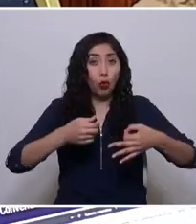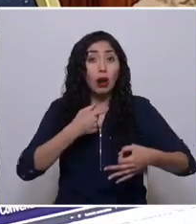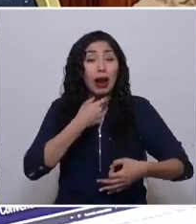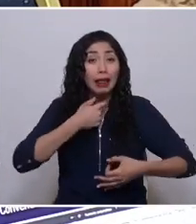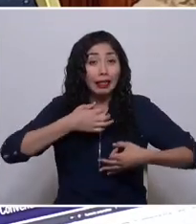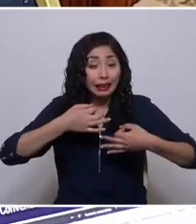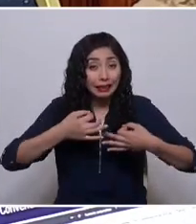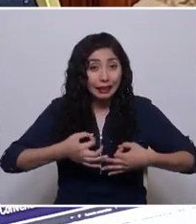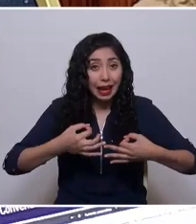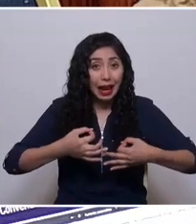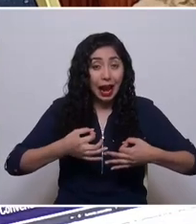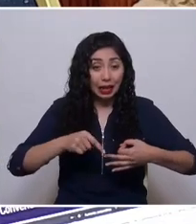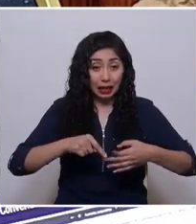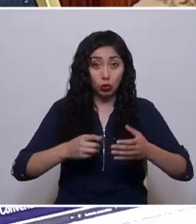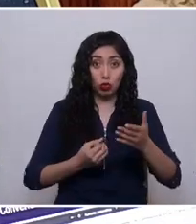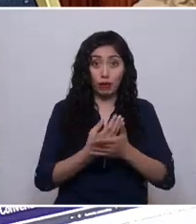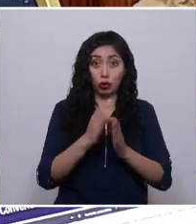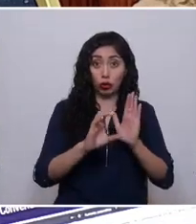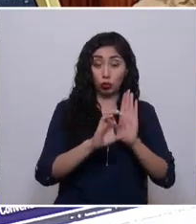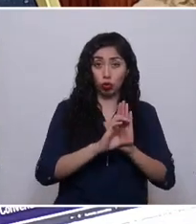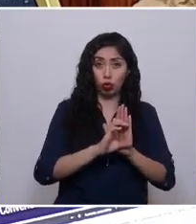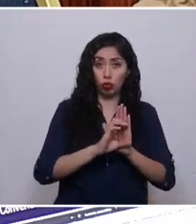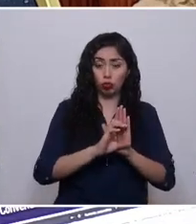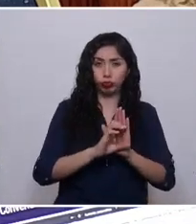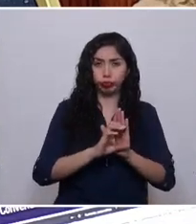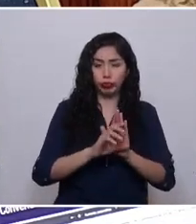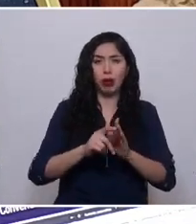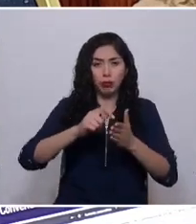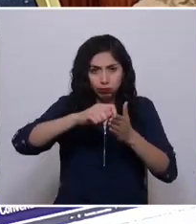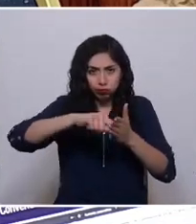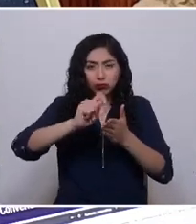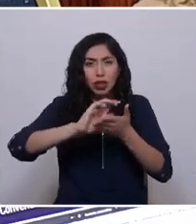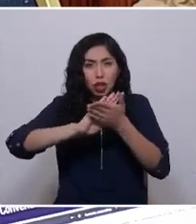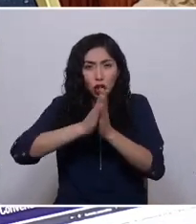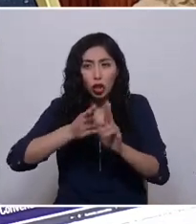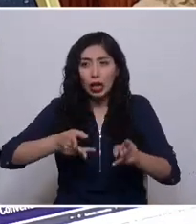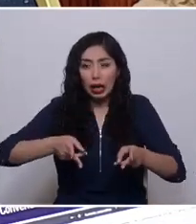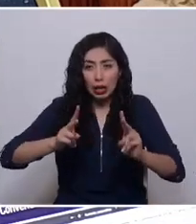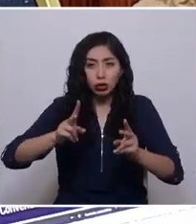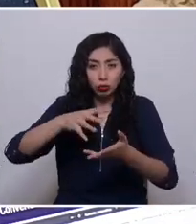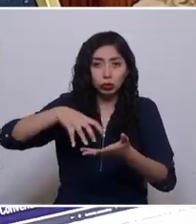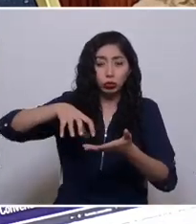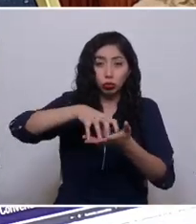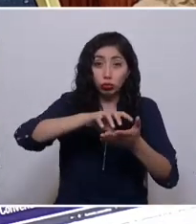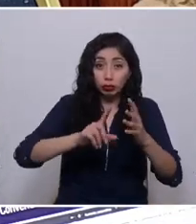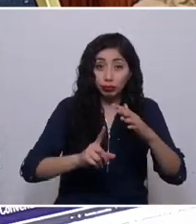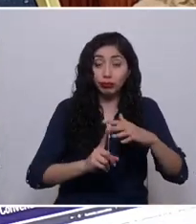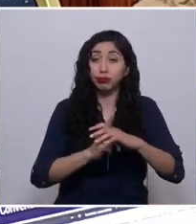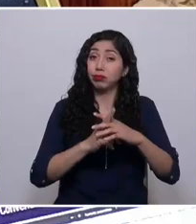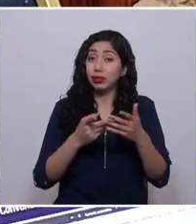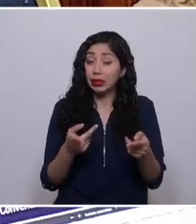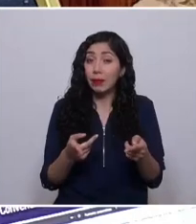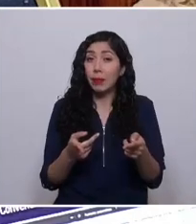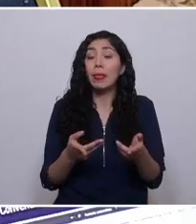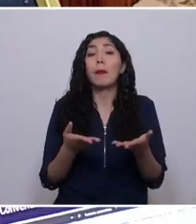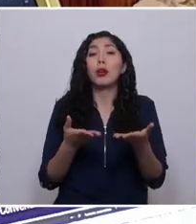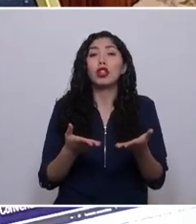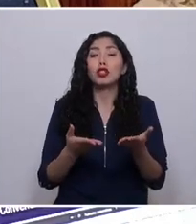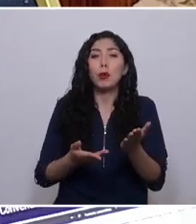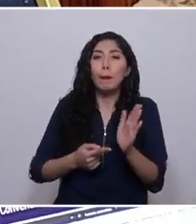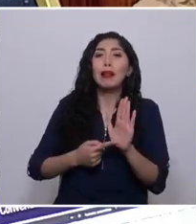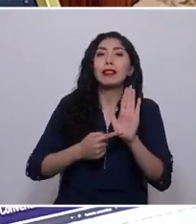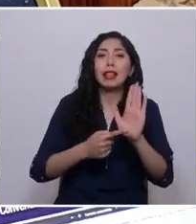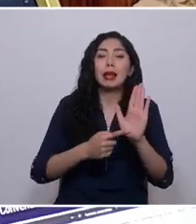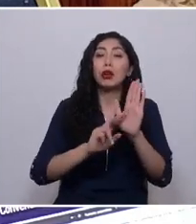autonomía y soberanía de nuestras vidas y territorios que el derecho internacional reconoce. Por eso hemos presentado la indicación que ahora se somete